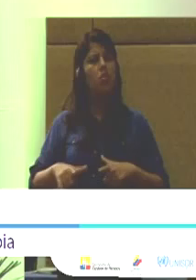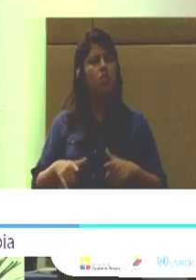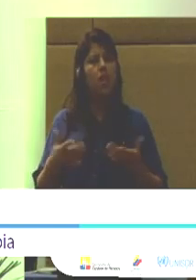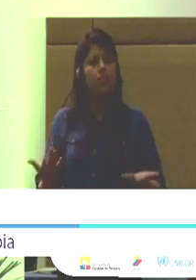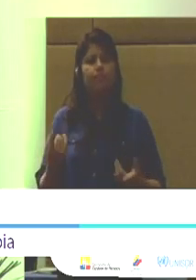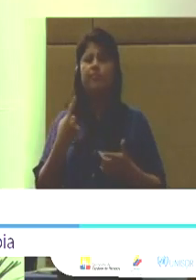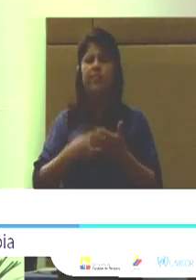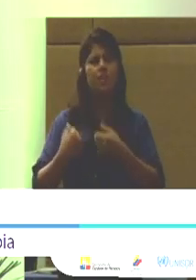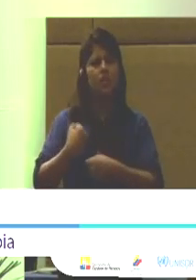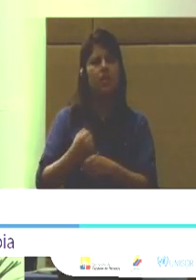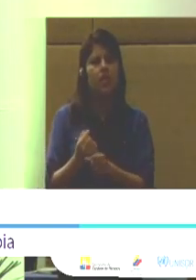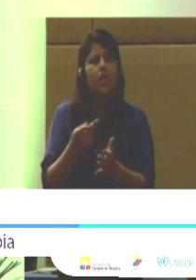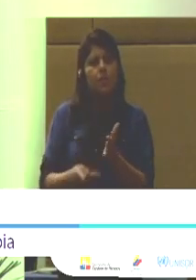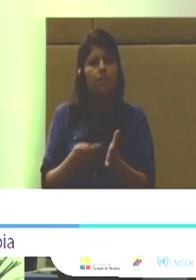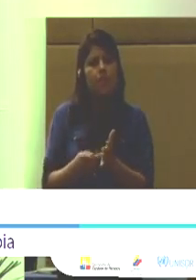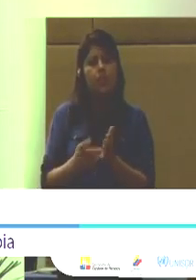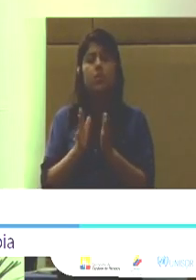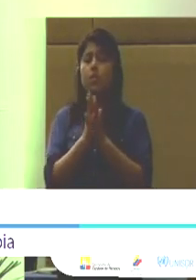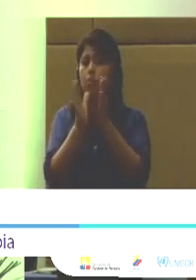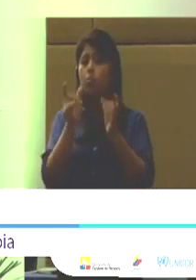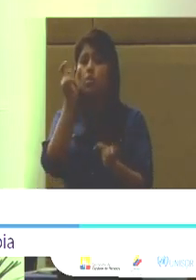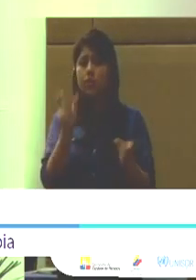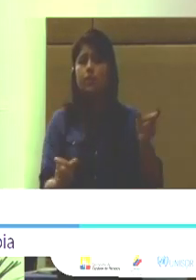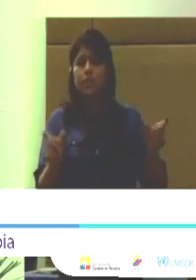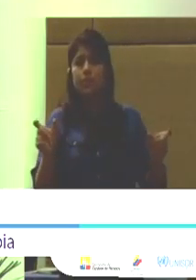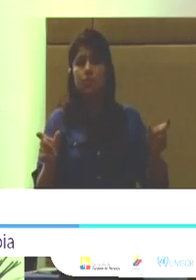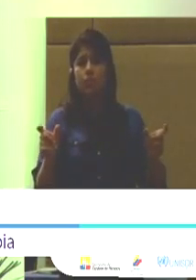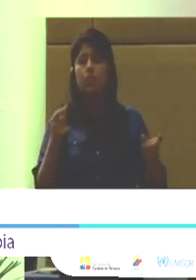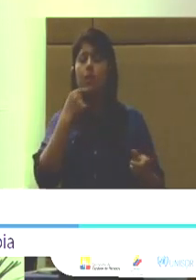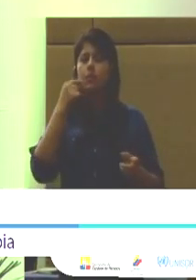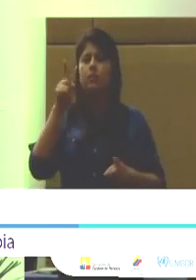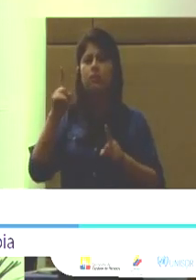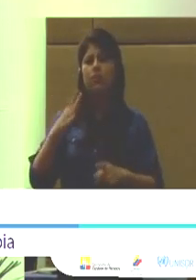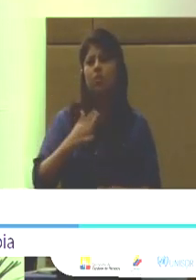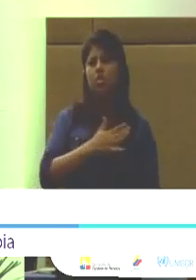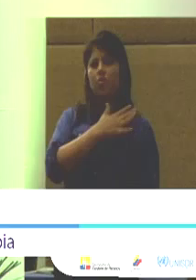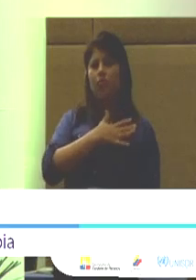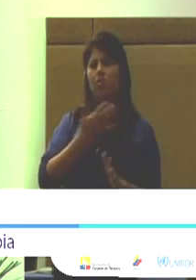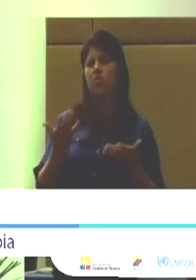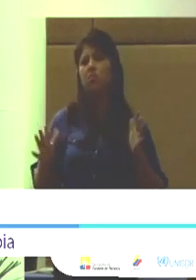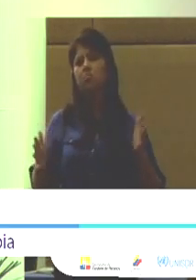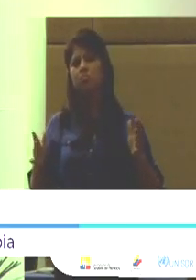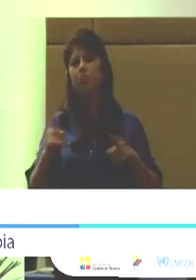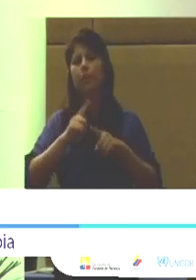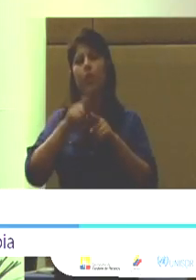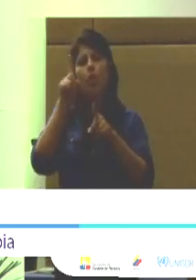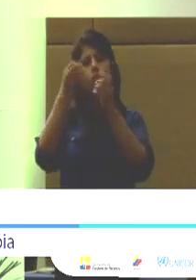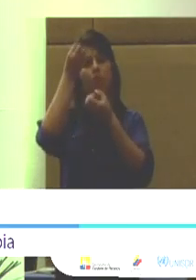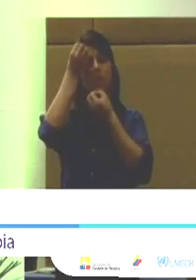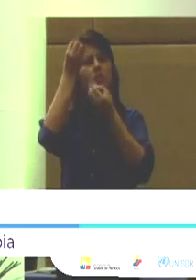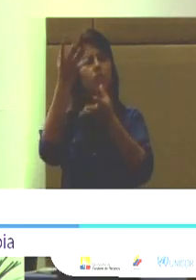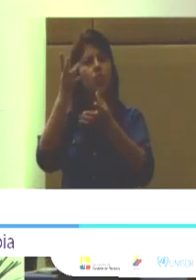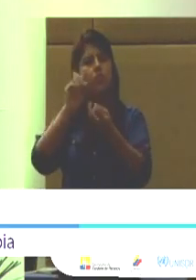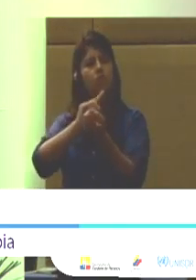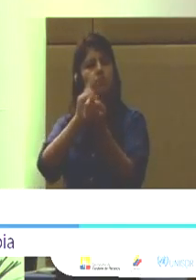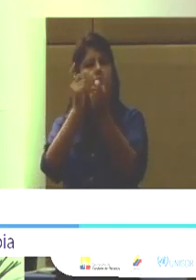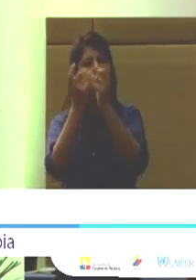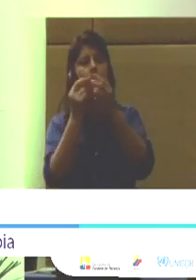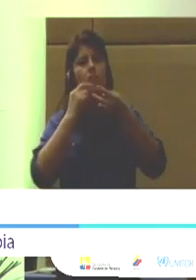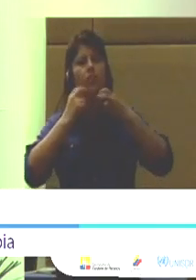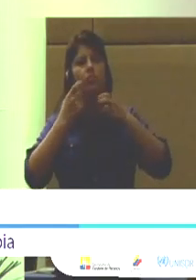pasado? Mucha gente a veces desconfía de unas informaciones traducidas simplemente al